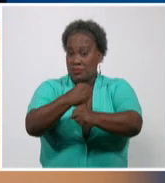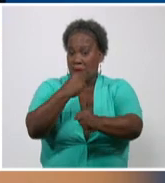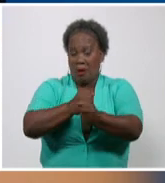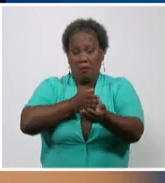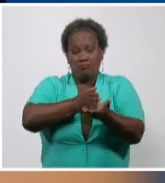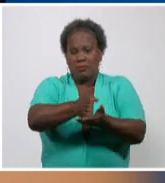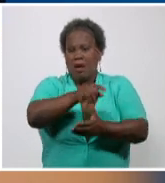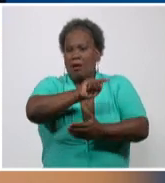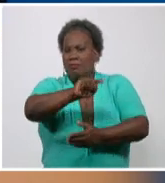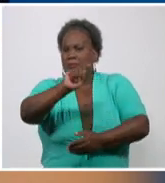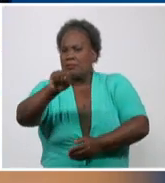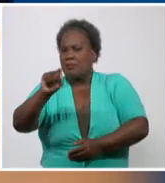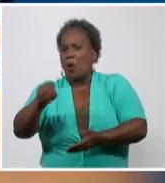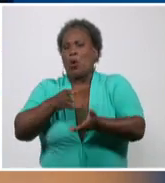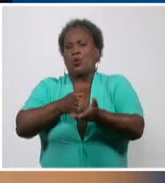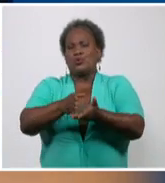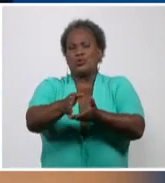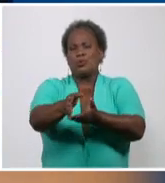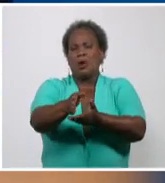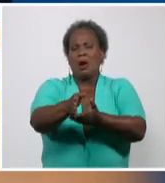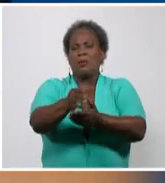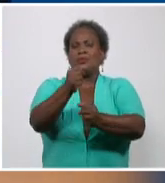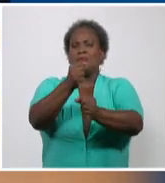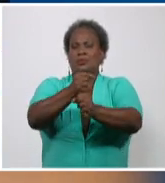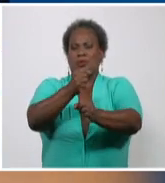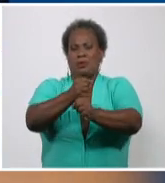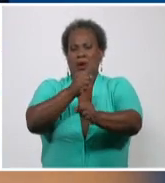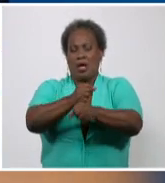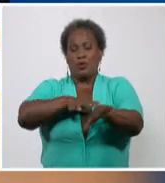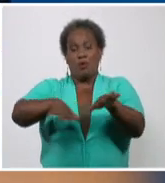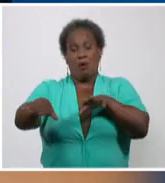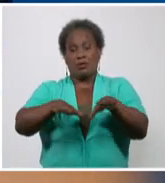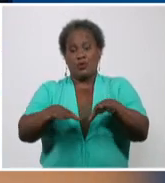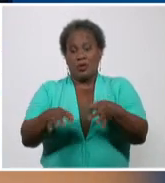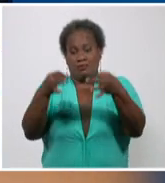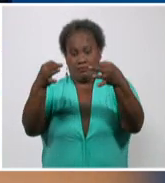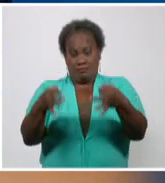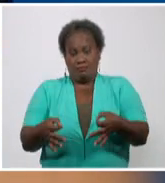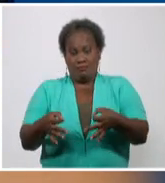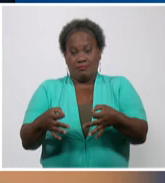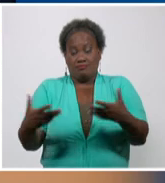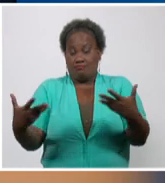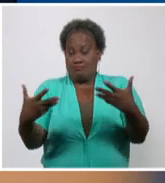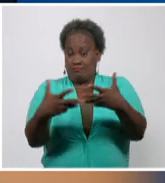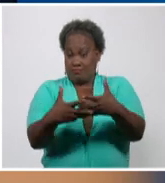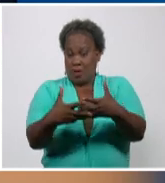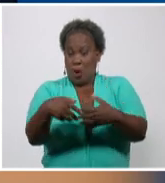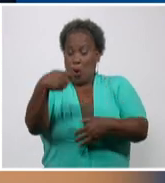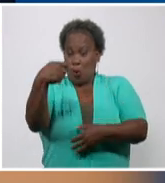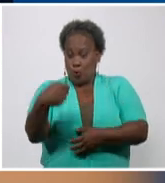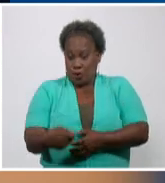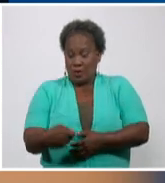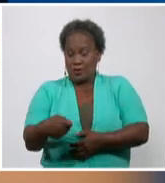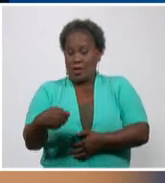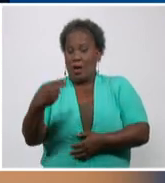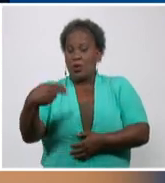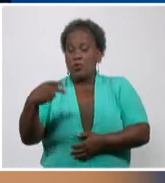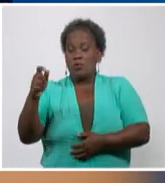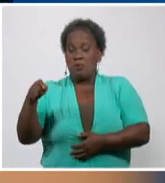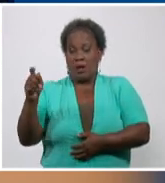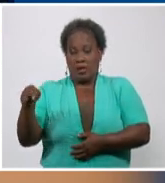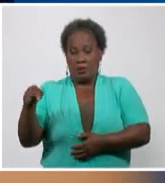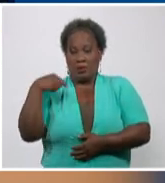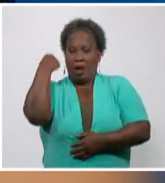con acciones concretas en correspondencia con el sentido de justicia social y humanismo que